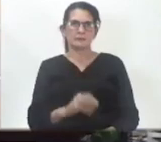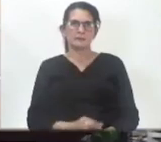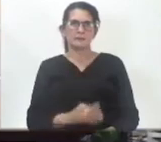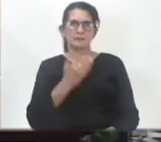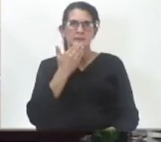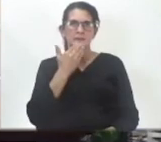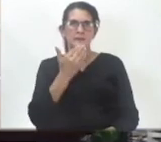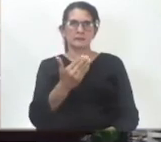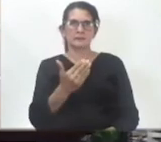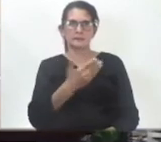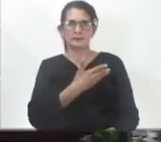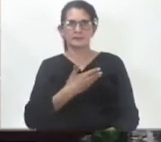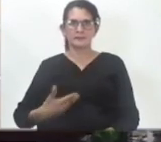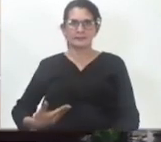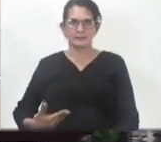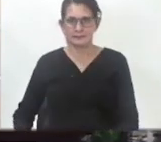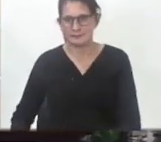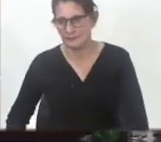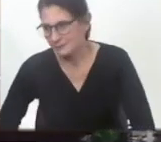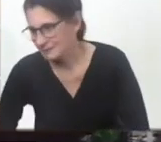Gracias, Presidente.